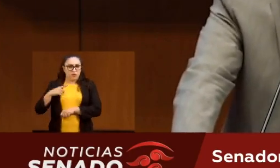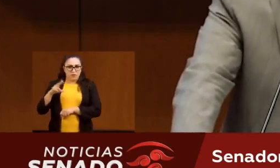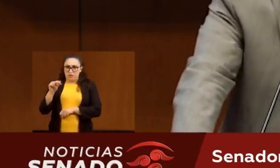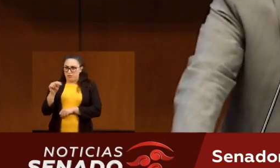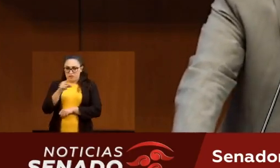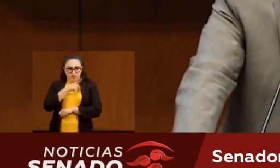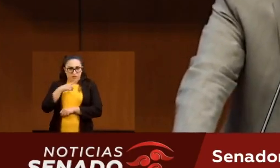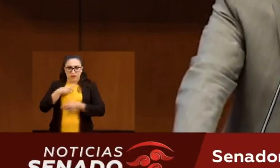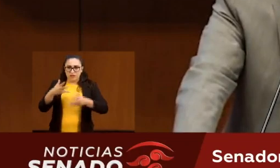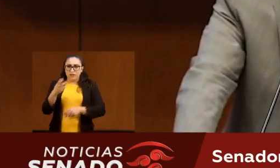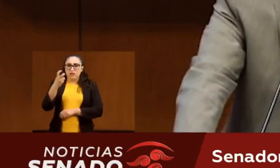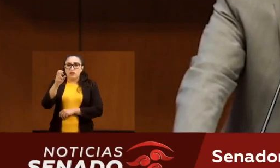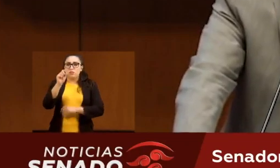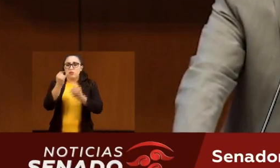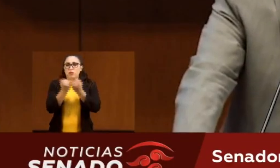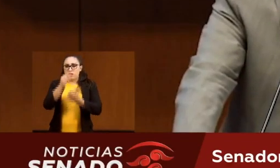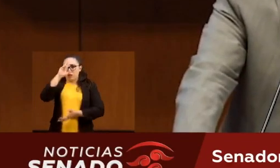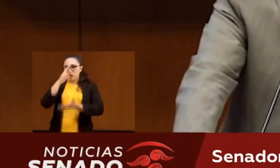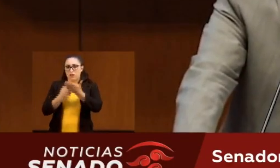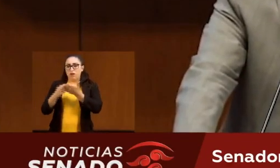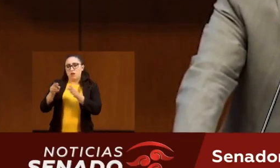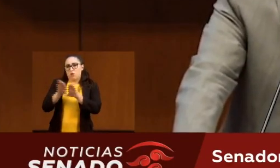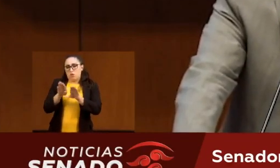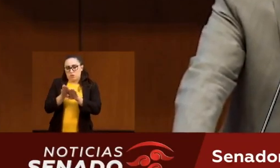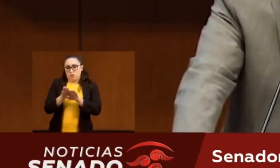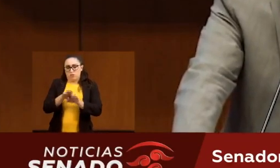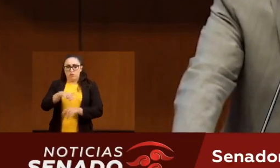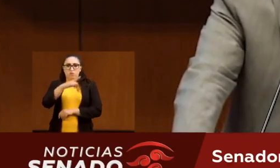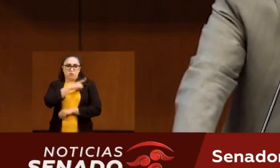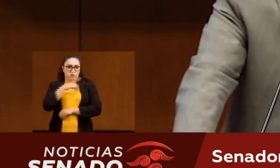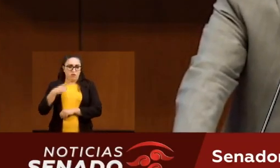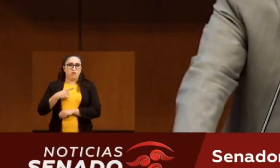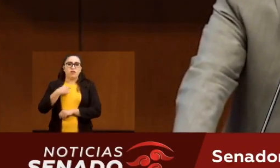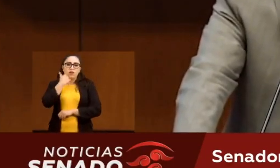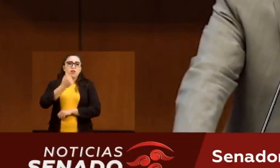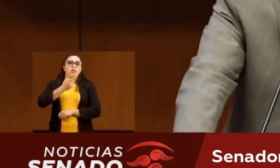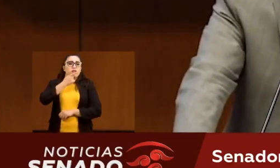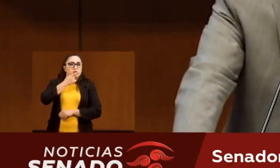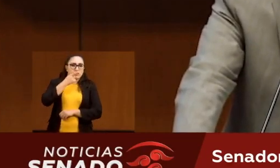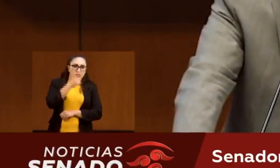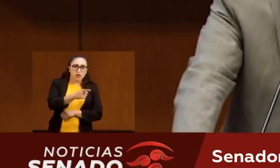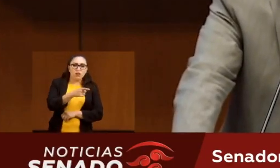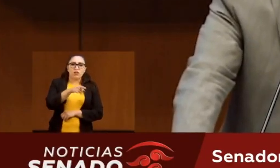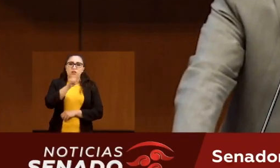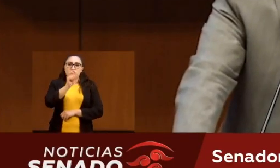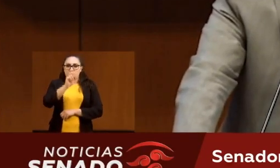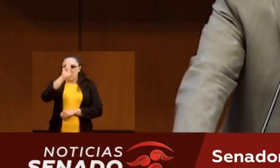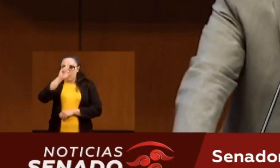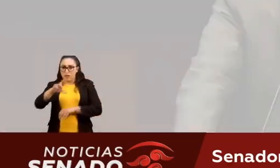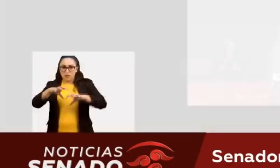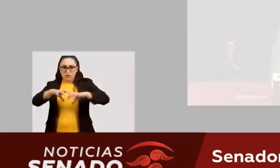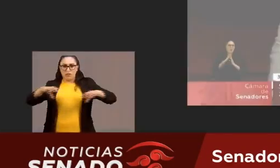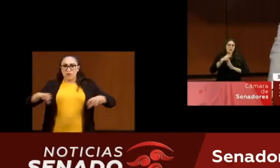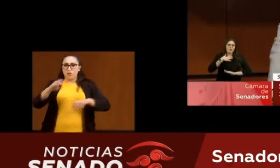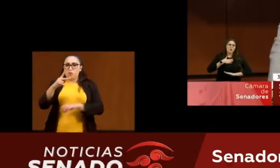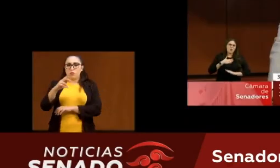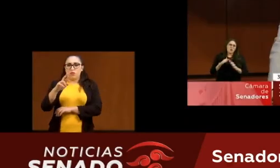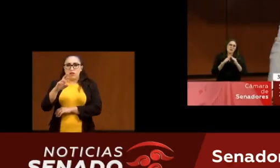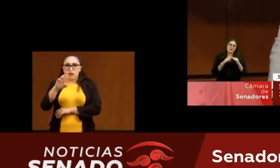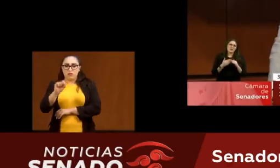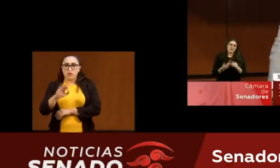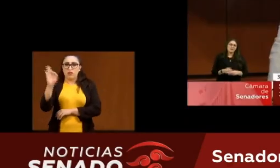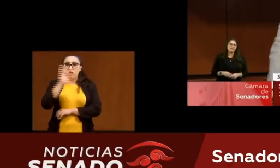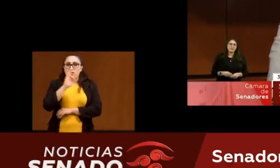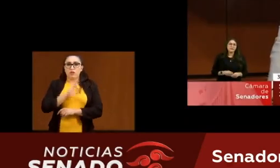violado el principio básico de lo que representa el principio de división de poderes. Si un